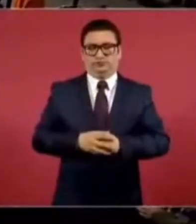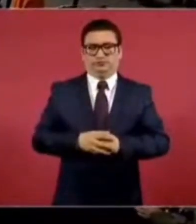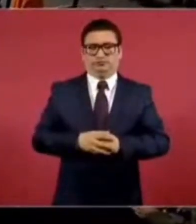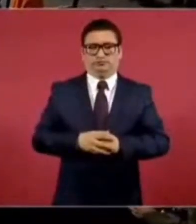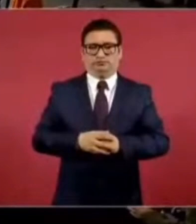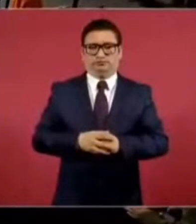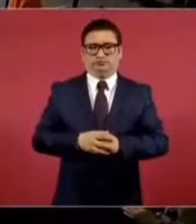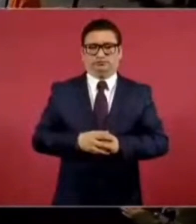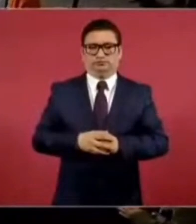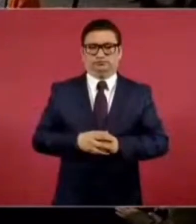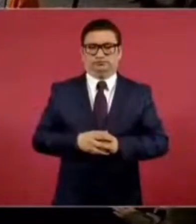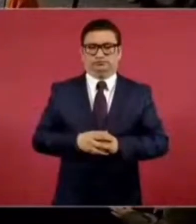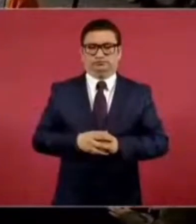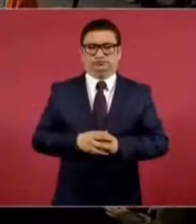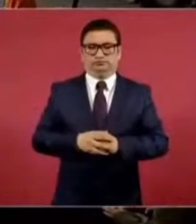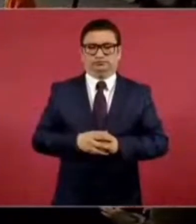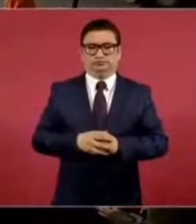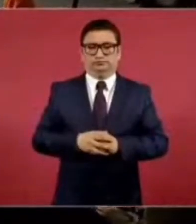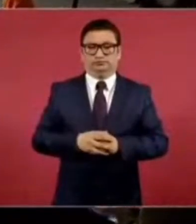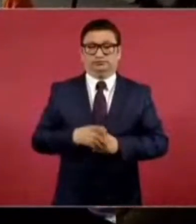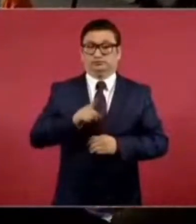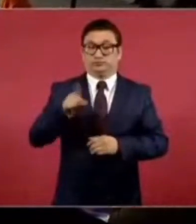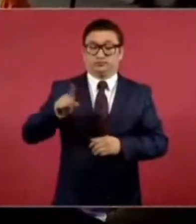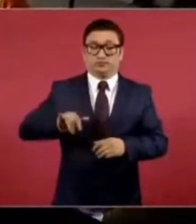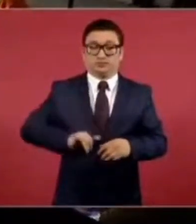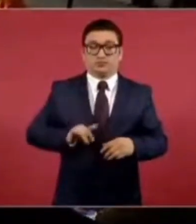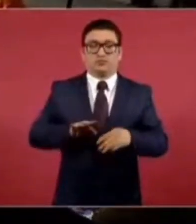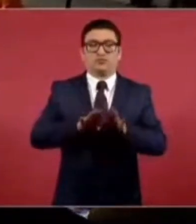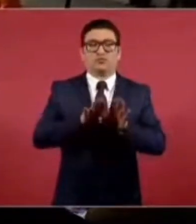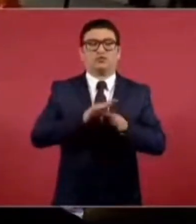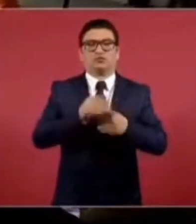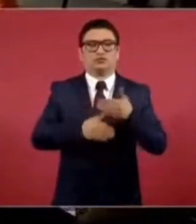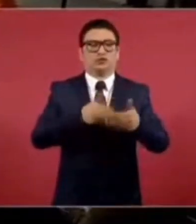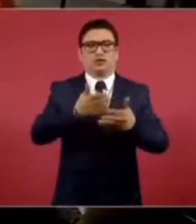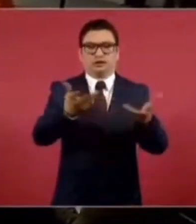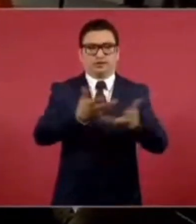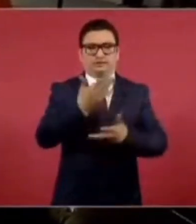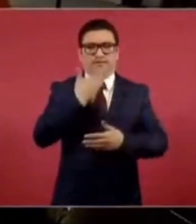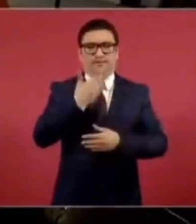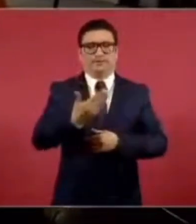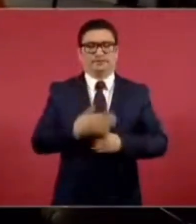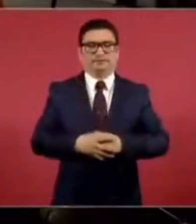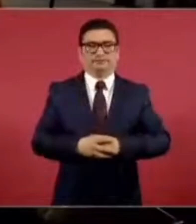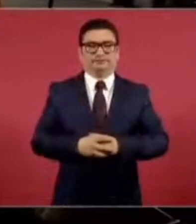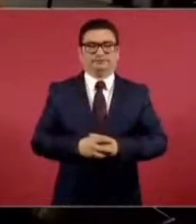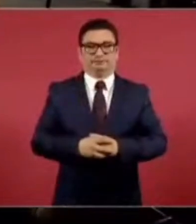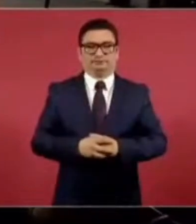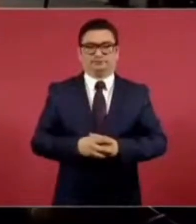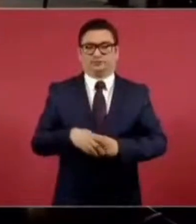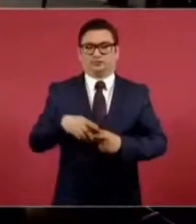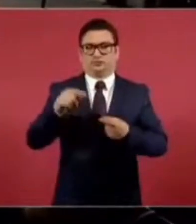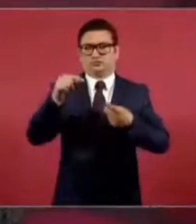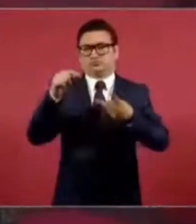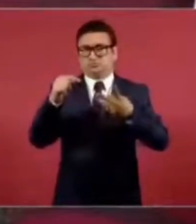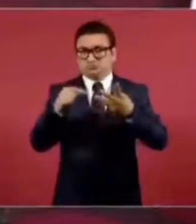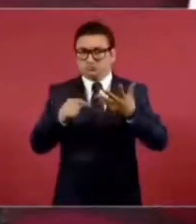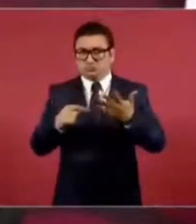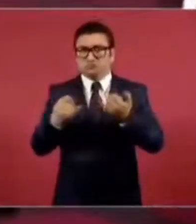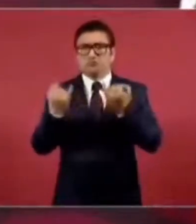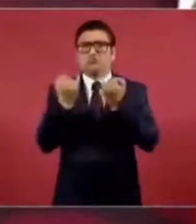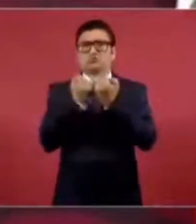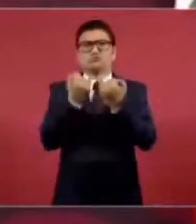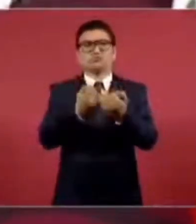interesados en que se hicieran bien las cosas coincidieron